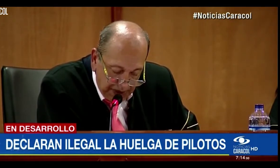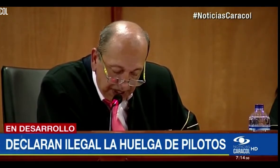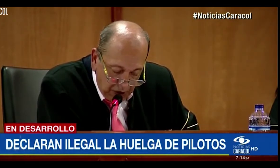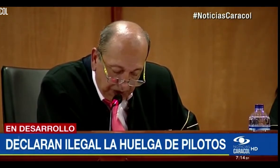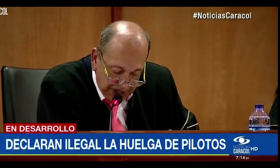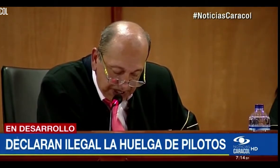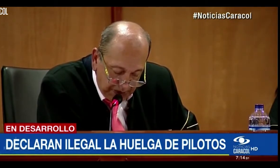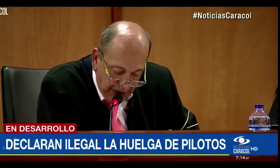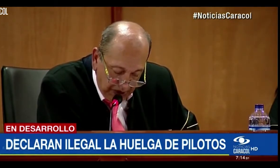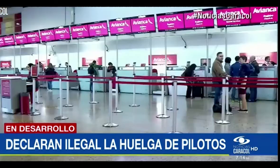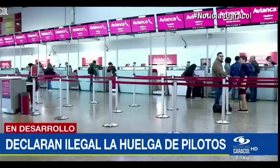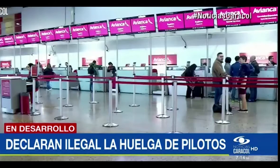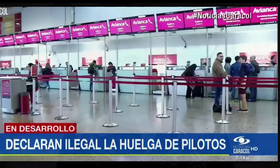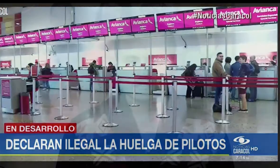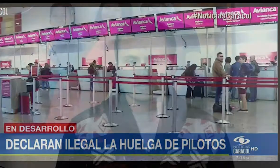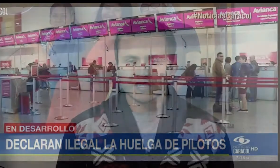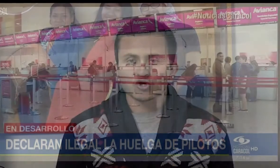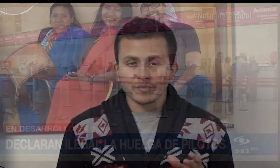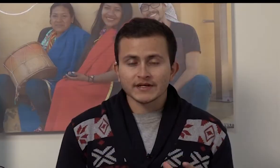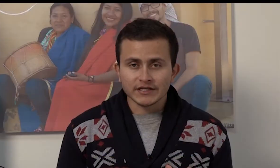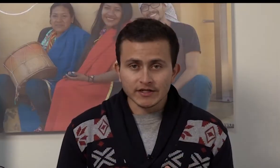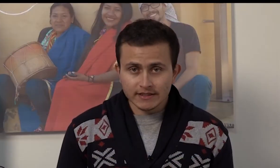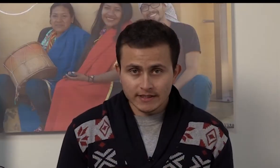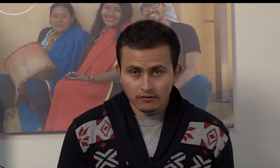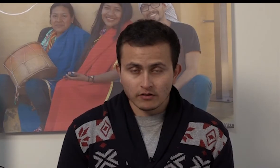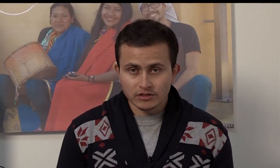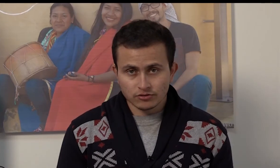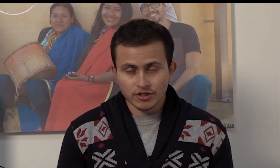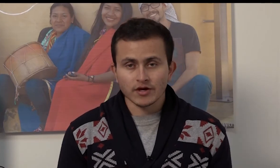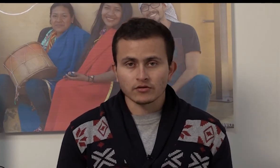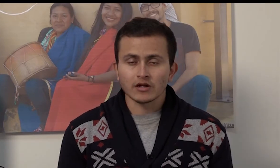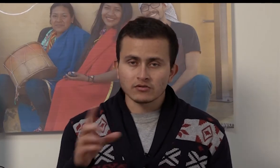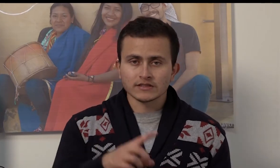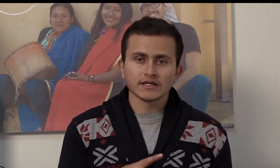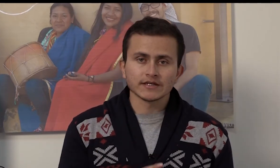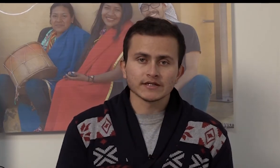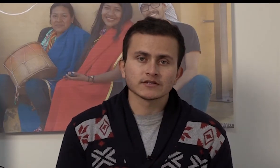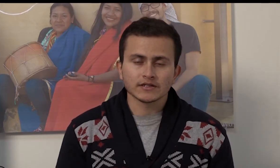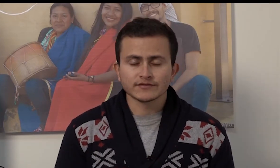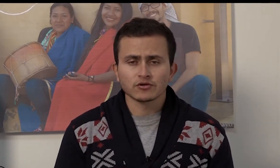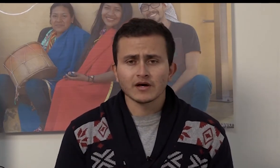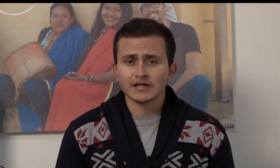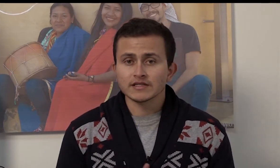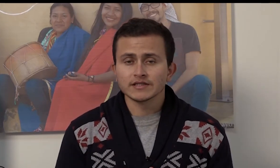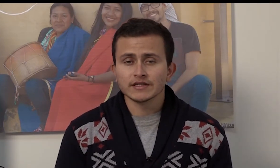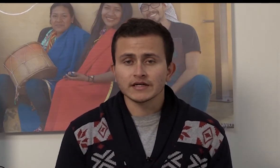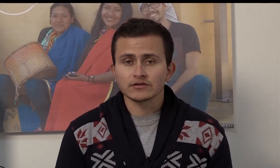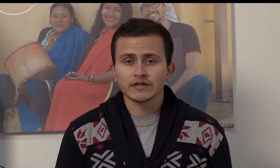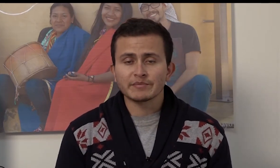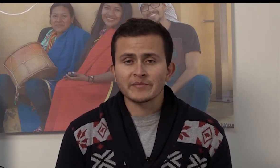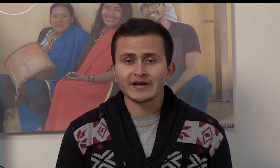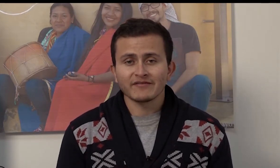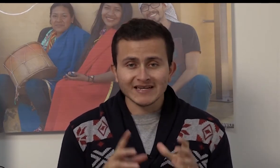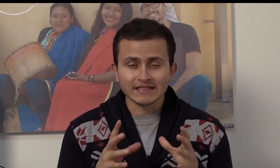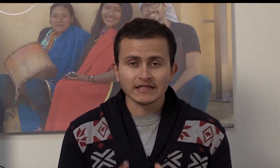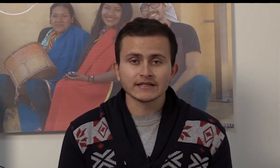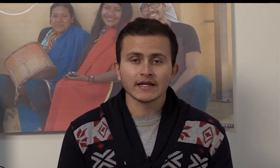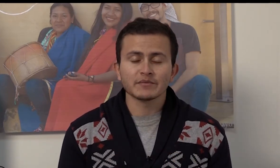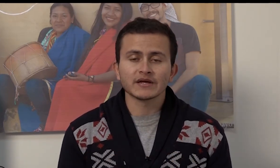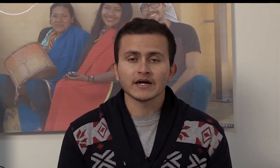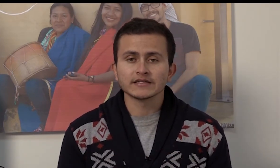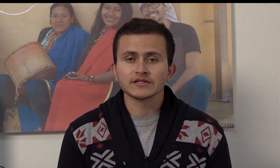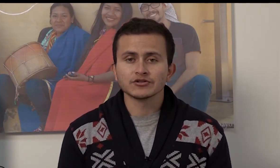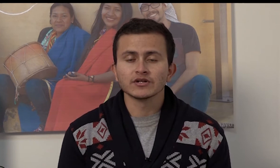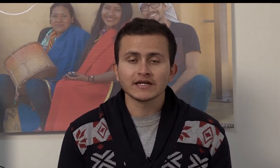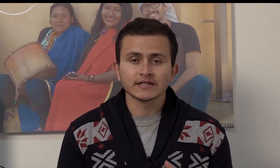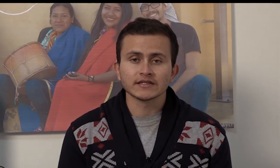quienes hubieran intervenido o participado en él. Las cooperativas de trabajo asociado, algunas de ellas transformadas en sindicatos de papel, facilitan